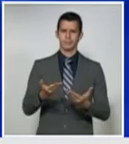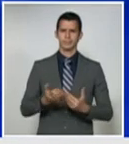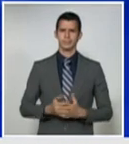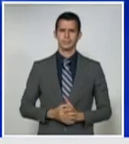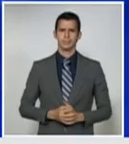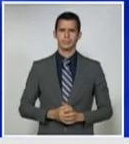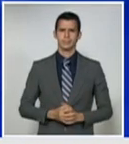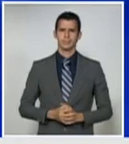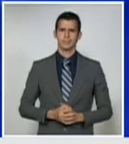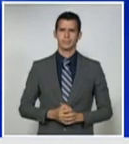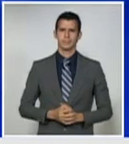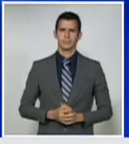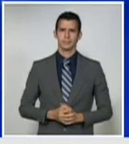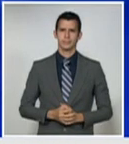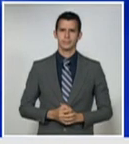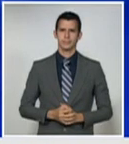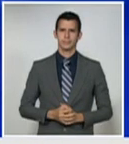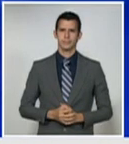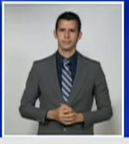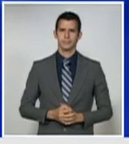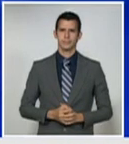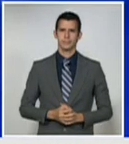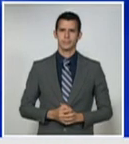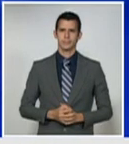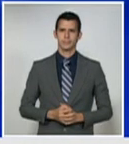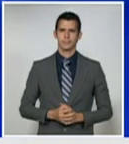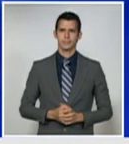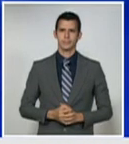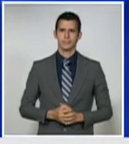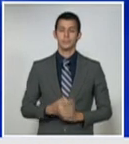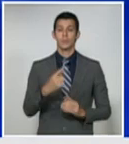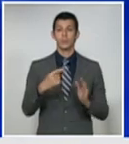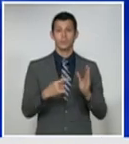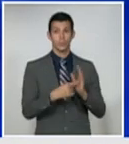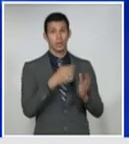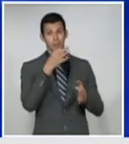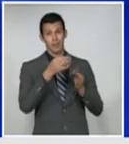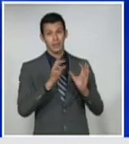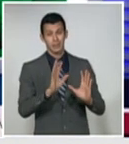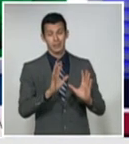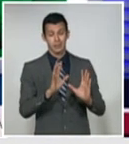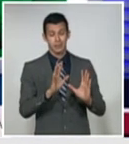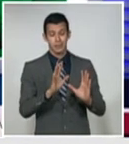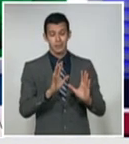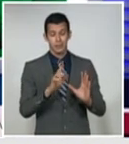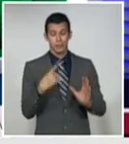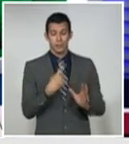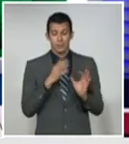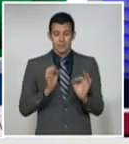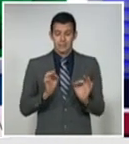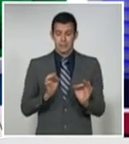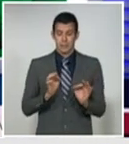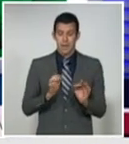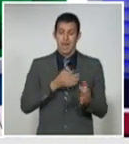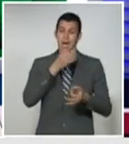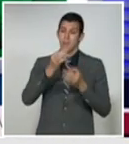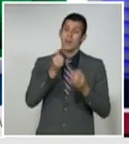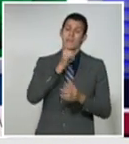el pie para seguir, siempre tengo que rectificar. Todavía el riesgo es muy